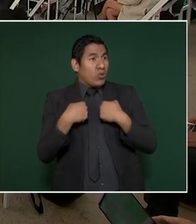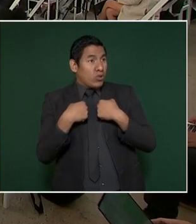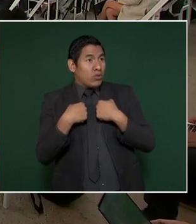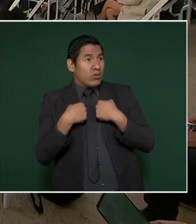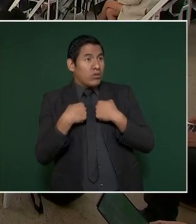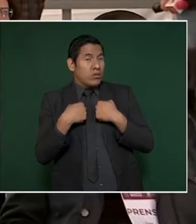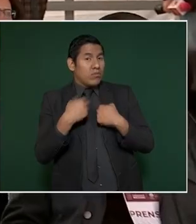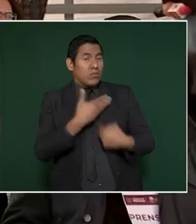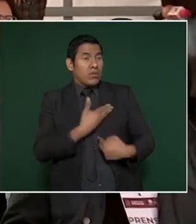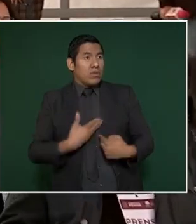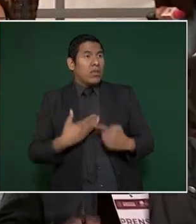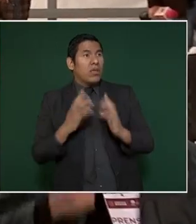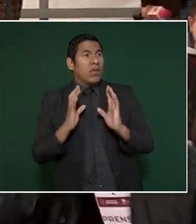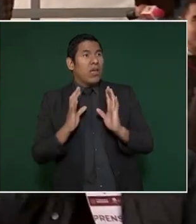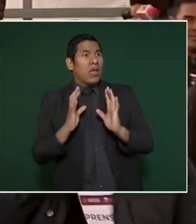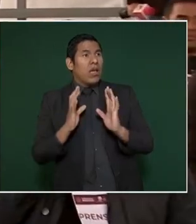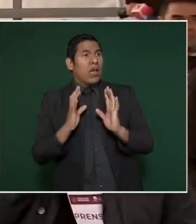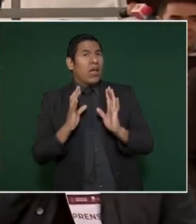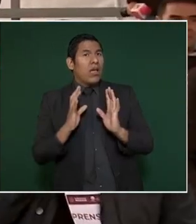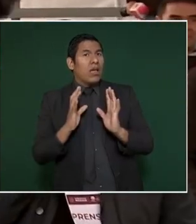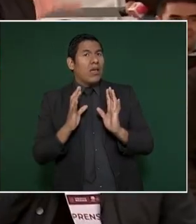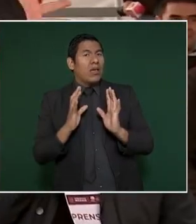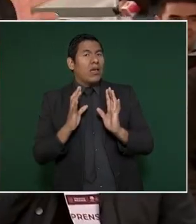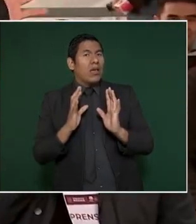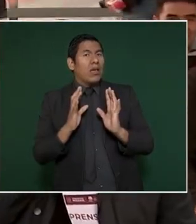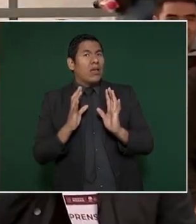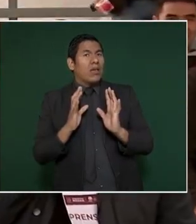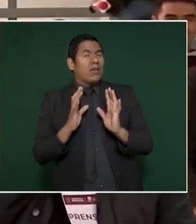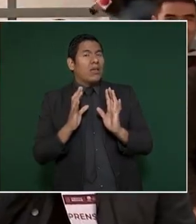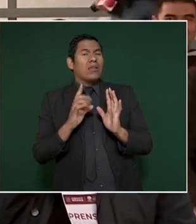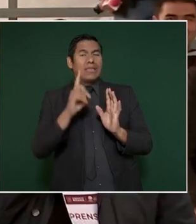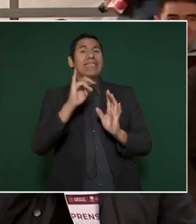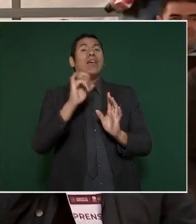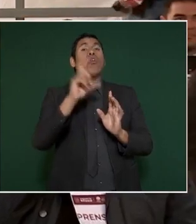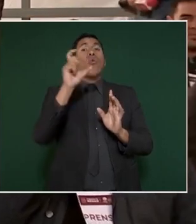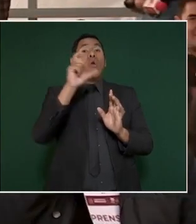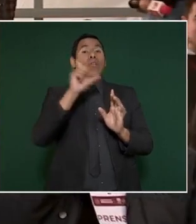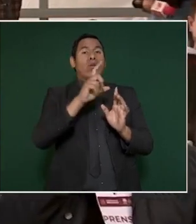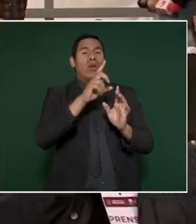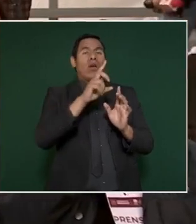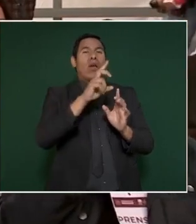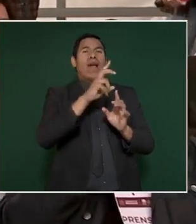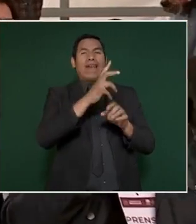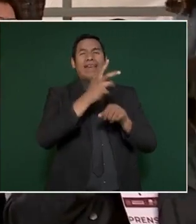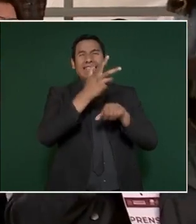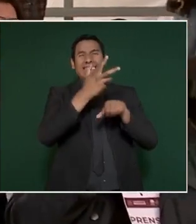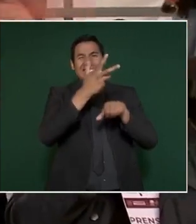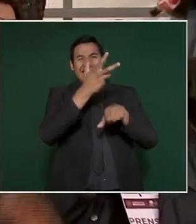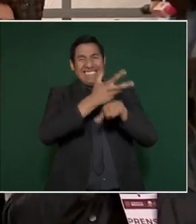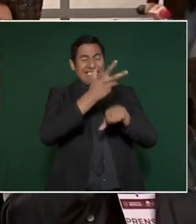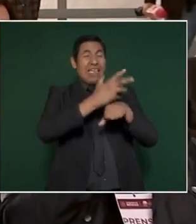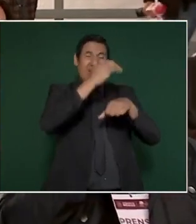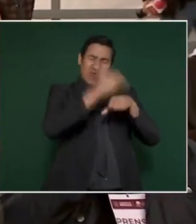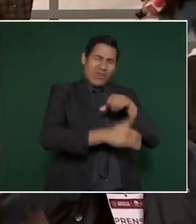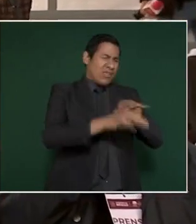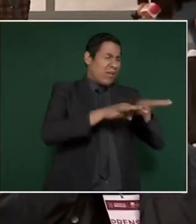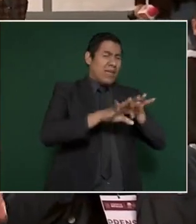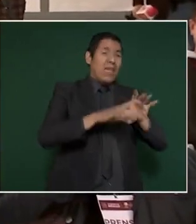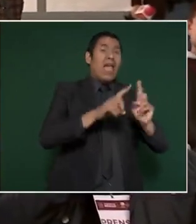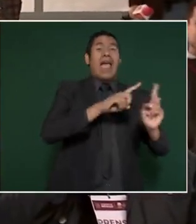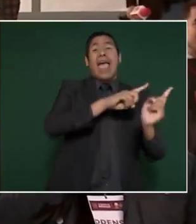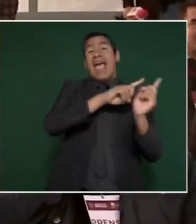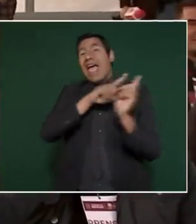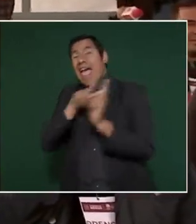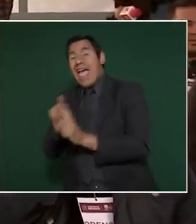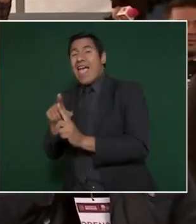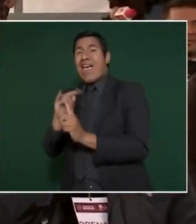es el regreso presidente es cuando viene la gente de trabajar en el carro tardan más de 4 horas A veces